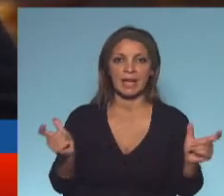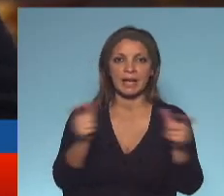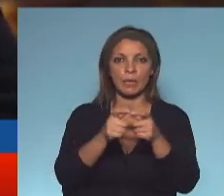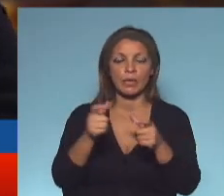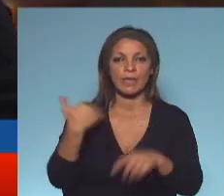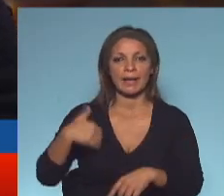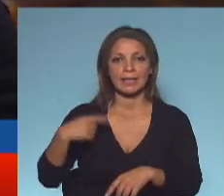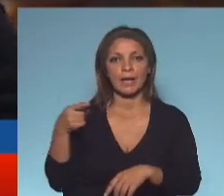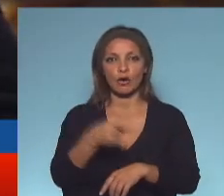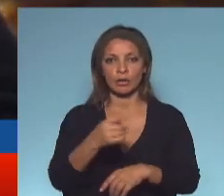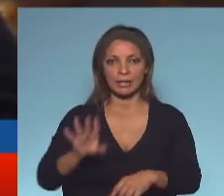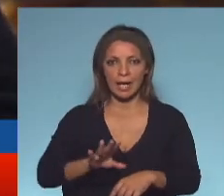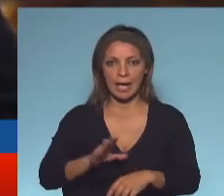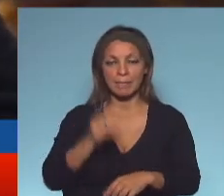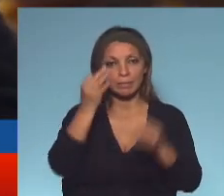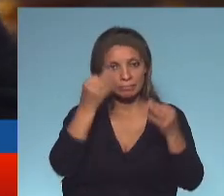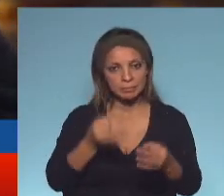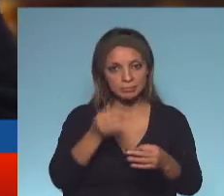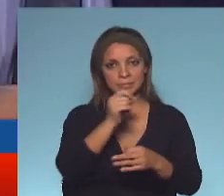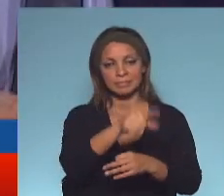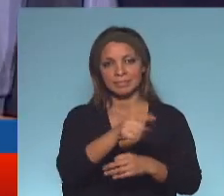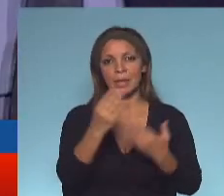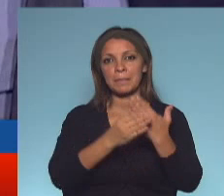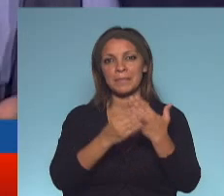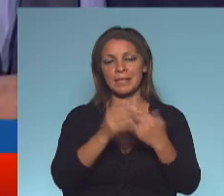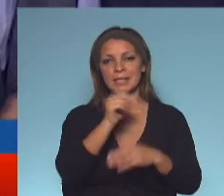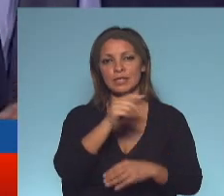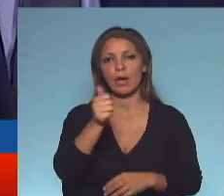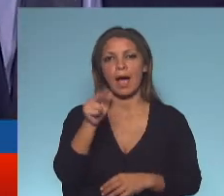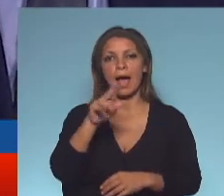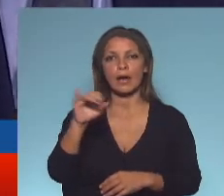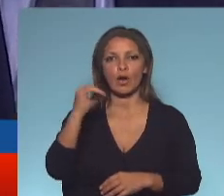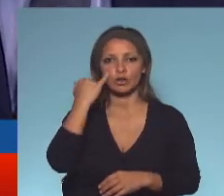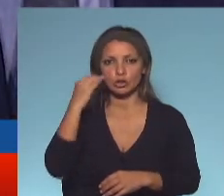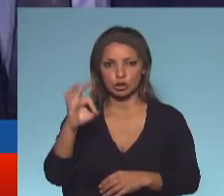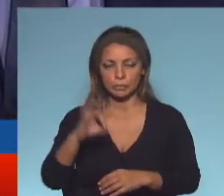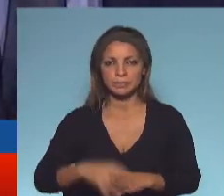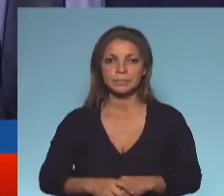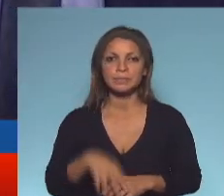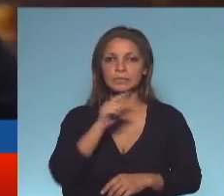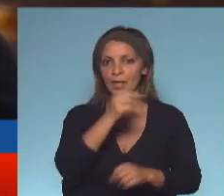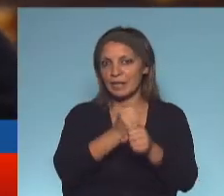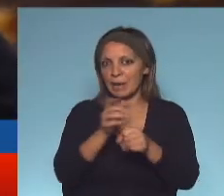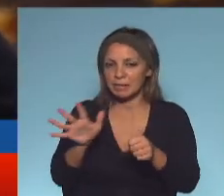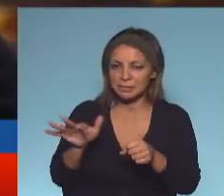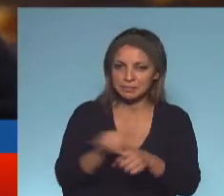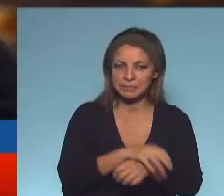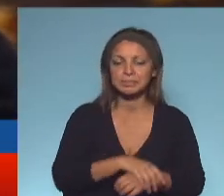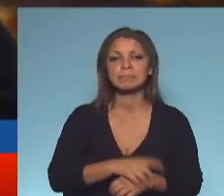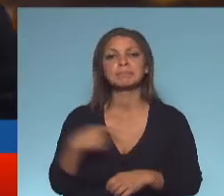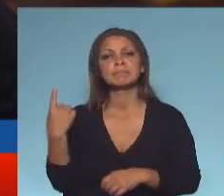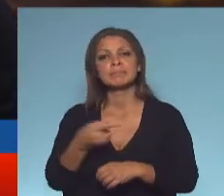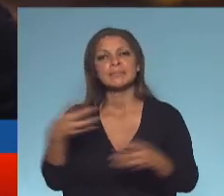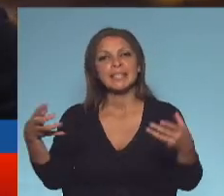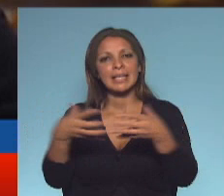Hambre, en particular al ministro Arroyo, con el cual venimos trabajando día a día. Desde UNICEF venimos